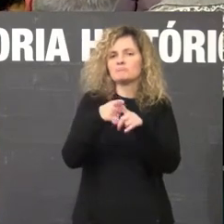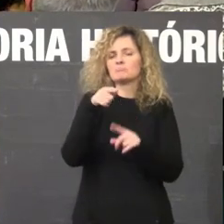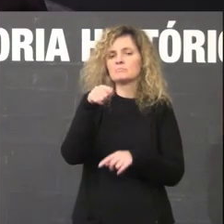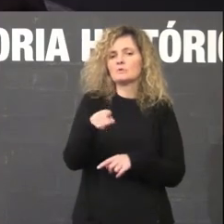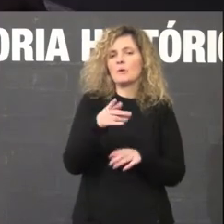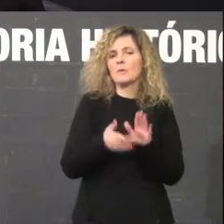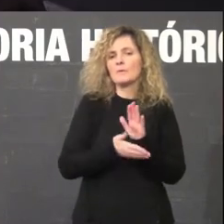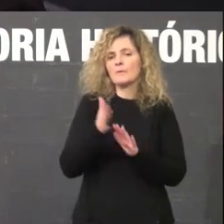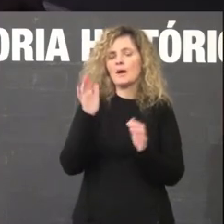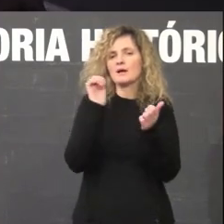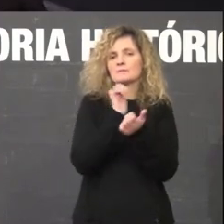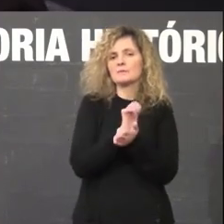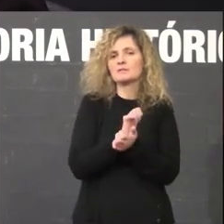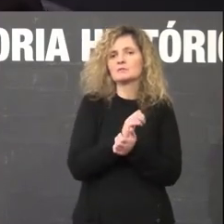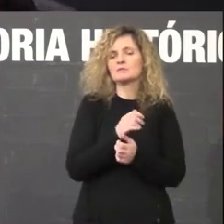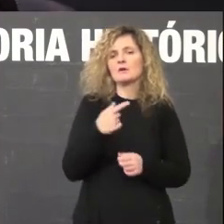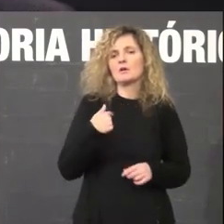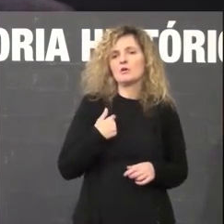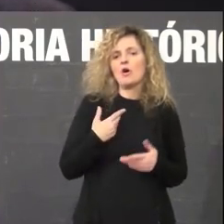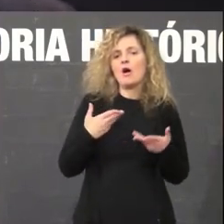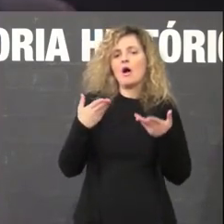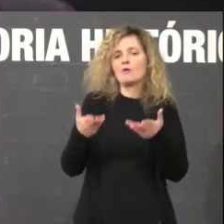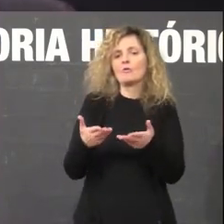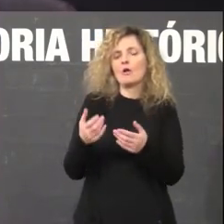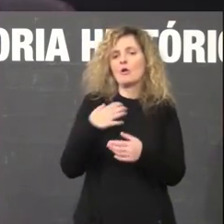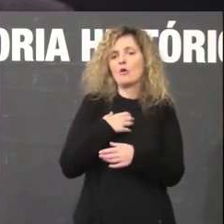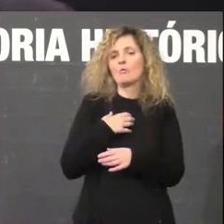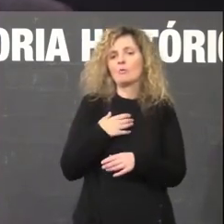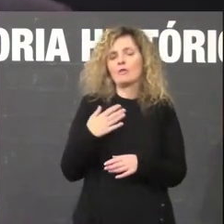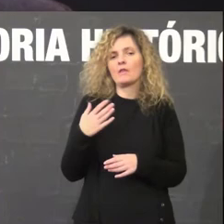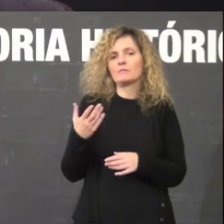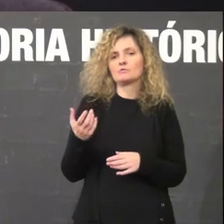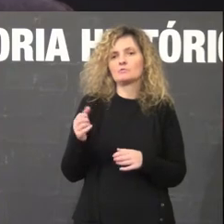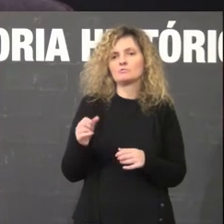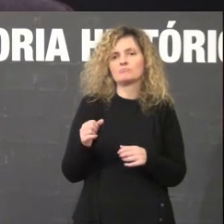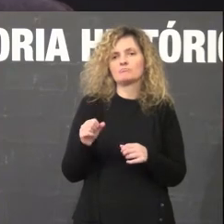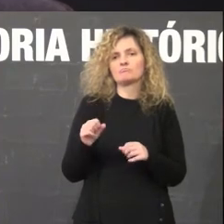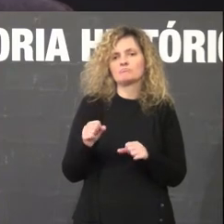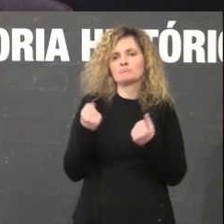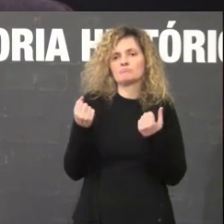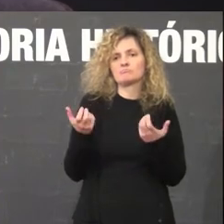vas a ir preso e nós non temos medios para sacarte ni nada eso. Ben.